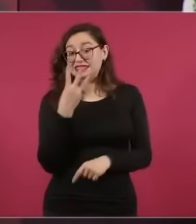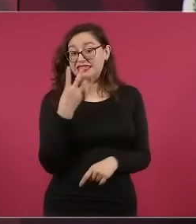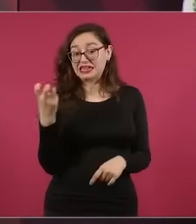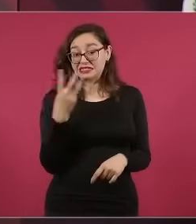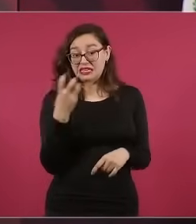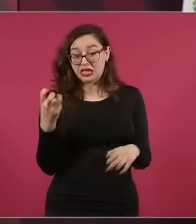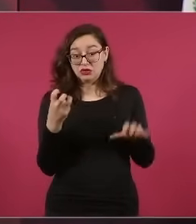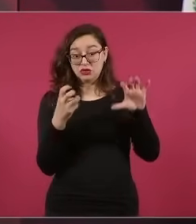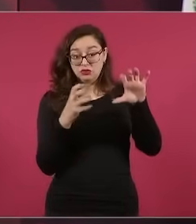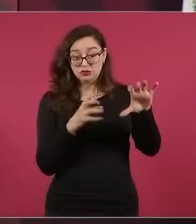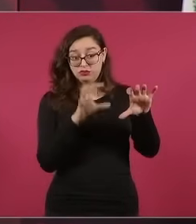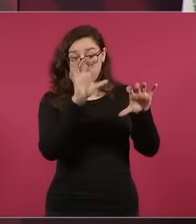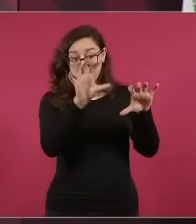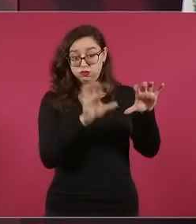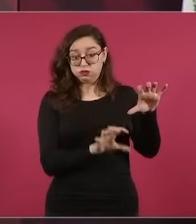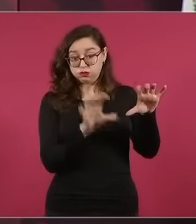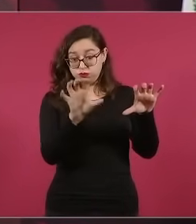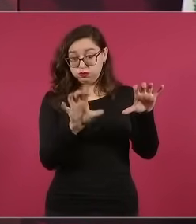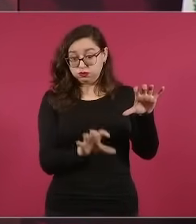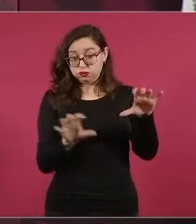300 distritos federales,